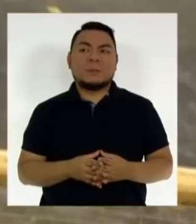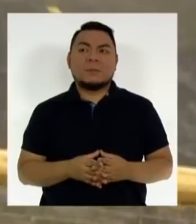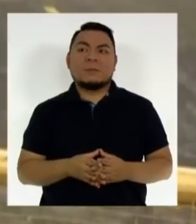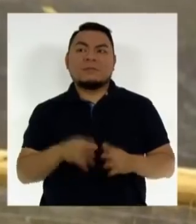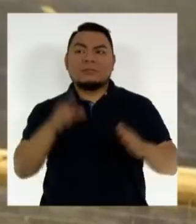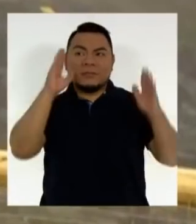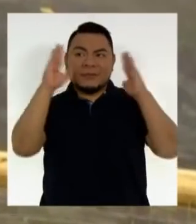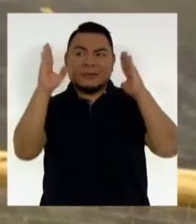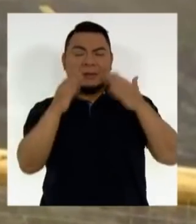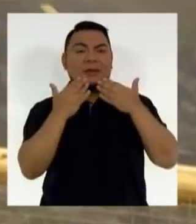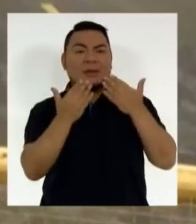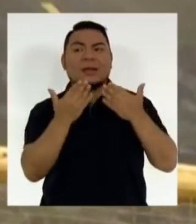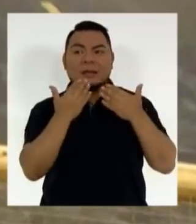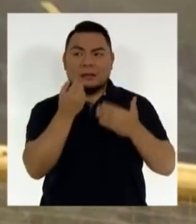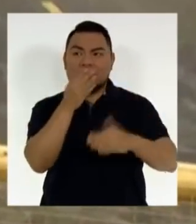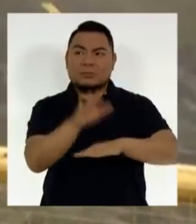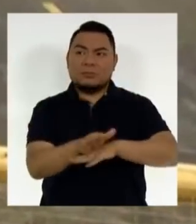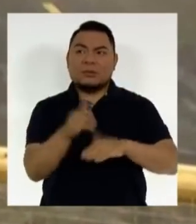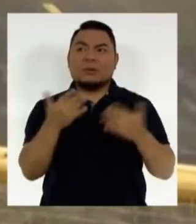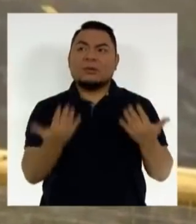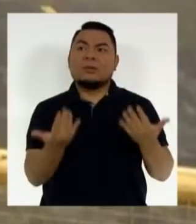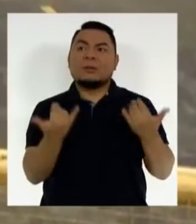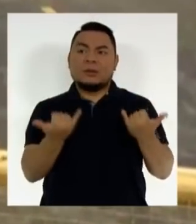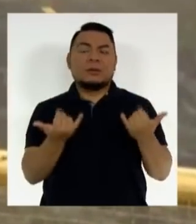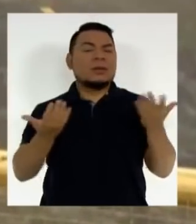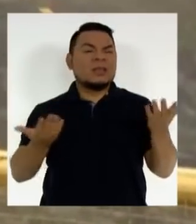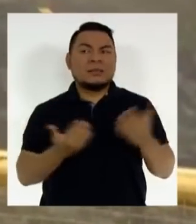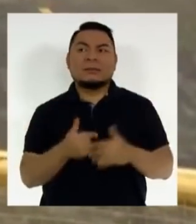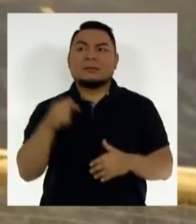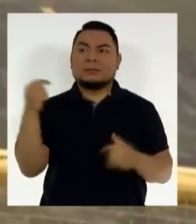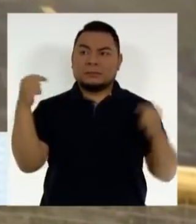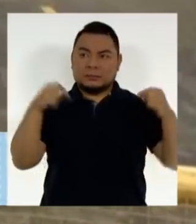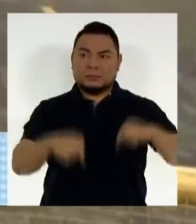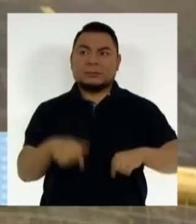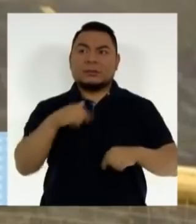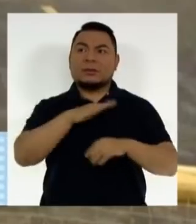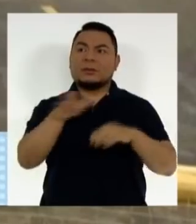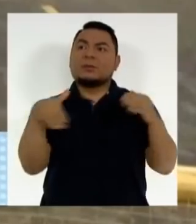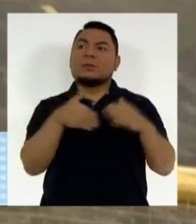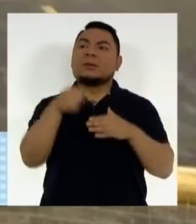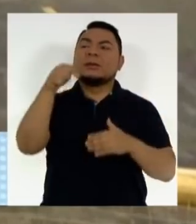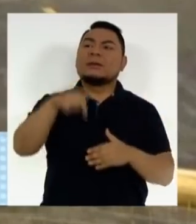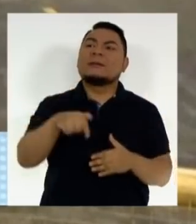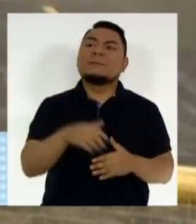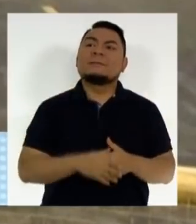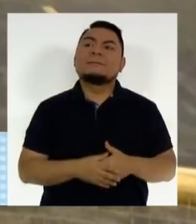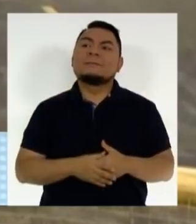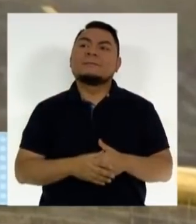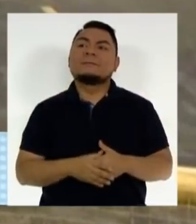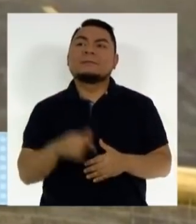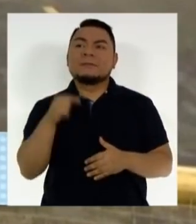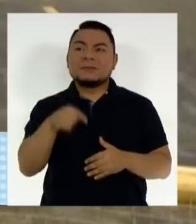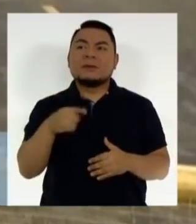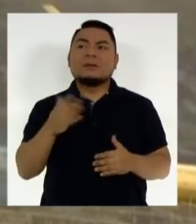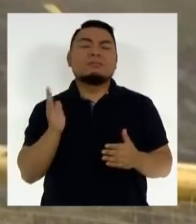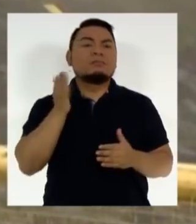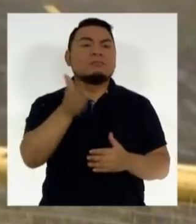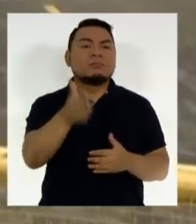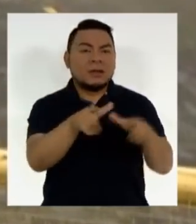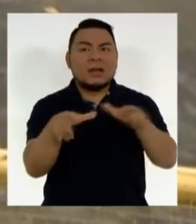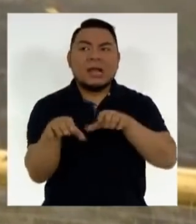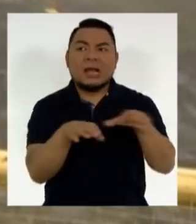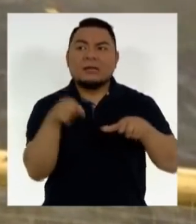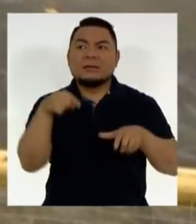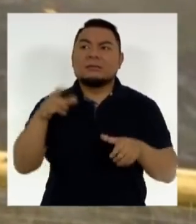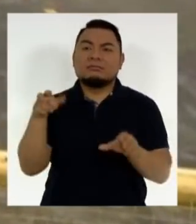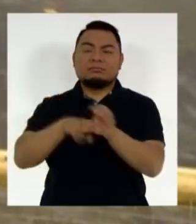¿Qué tal? Gracias. Buenas tardes. Precisamente estamos en todo este, digamos, recorrido que hemos hecho